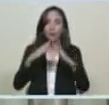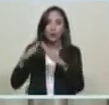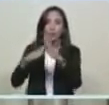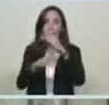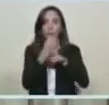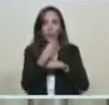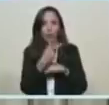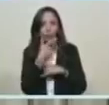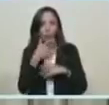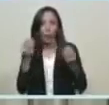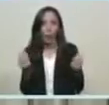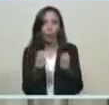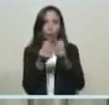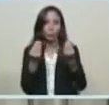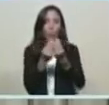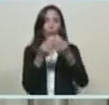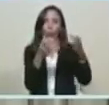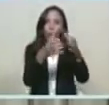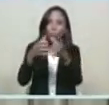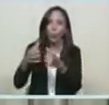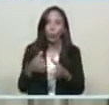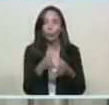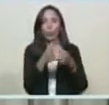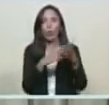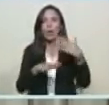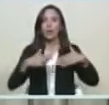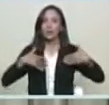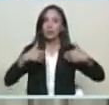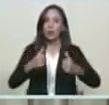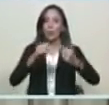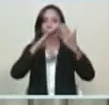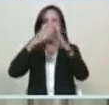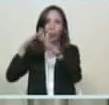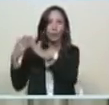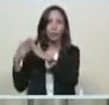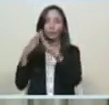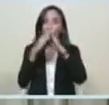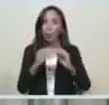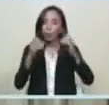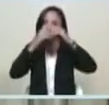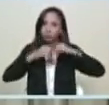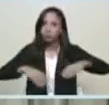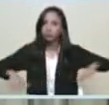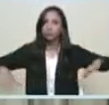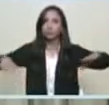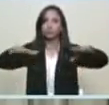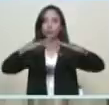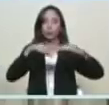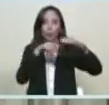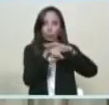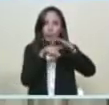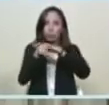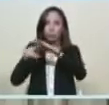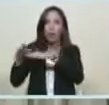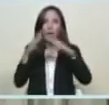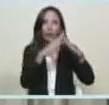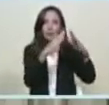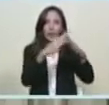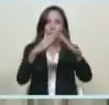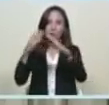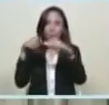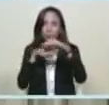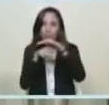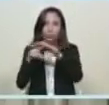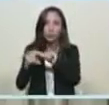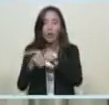con los comités de salud con los consejos comunales con las comunas ese despliegue casa por casa